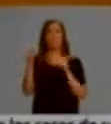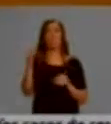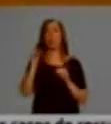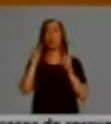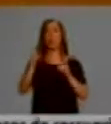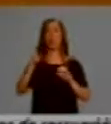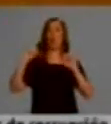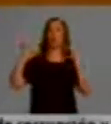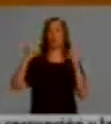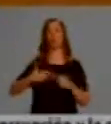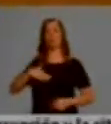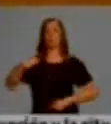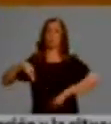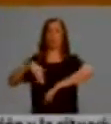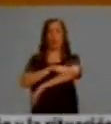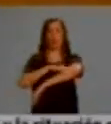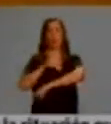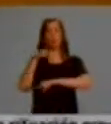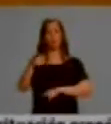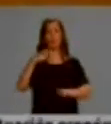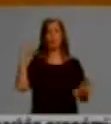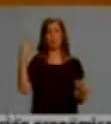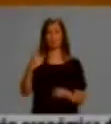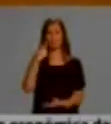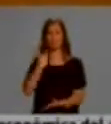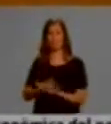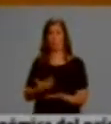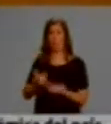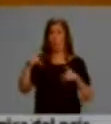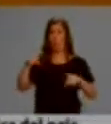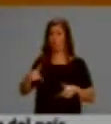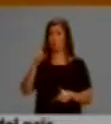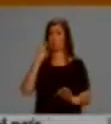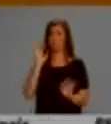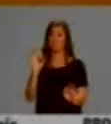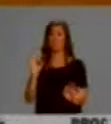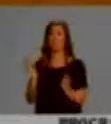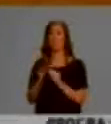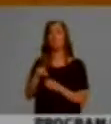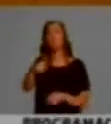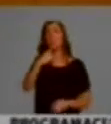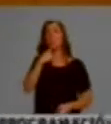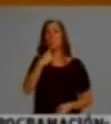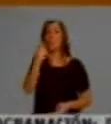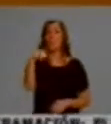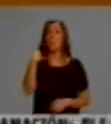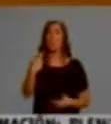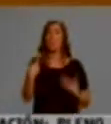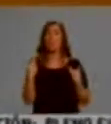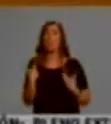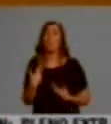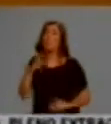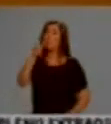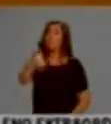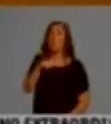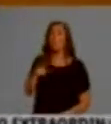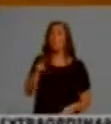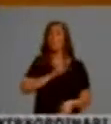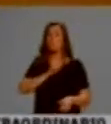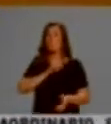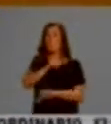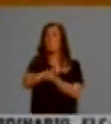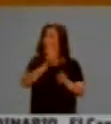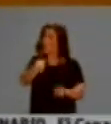postura oficial como presidente del Gobierno, la hemos visto hoy aquí en esta tribuna, se ha limitado a decir con cara de víctima, esto no es lo que